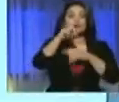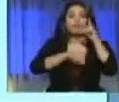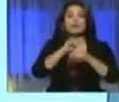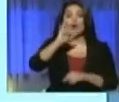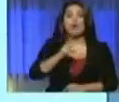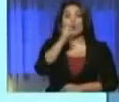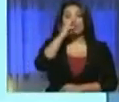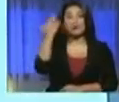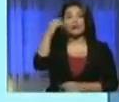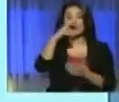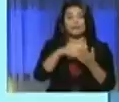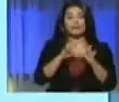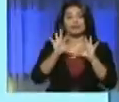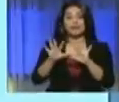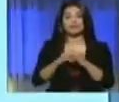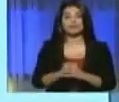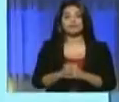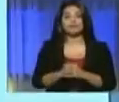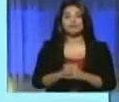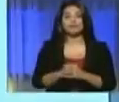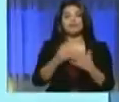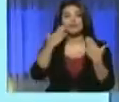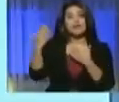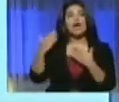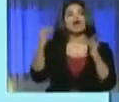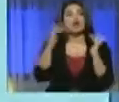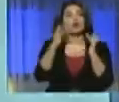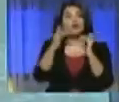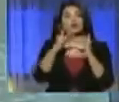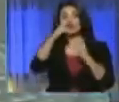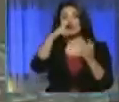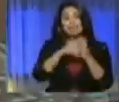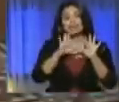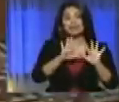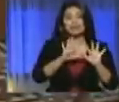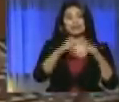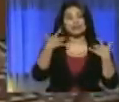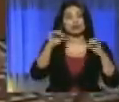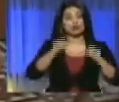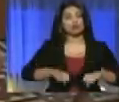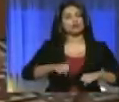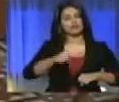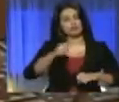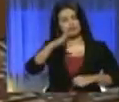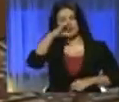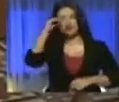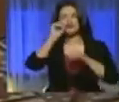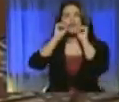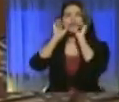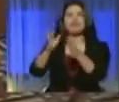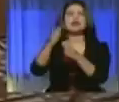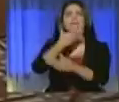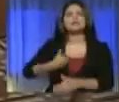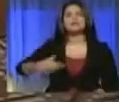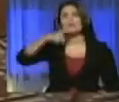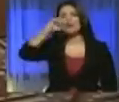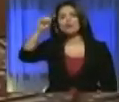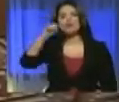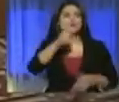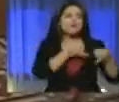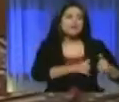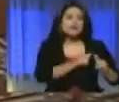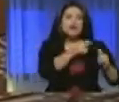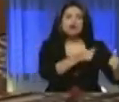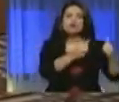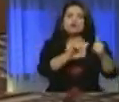2010. Dice, contacto con Maduro, vamos pa'lante, presidente. Dios le bendiga, amén. Cuente con sus hijos e